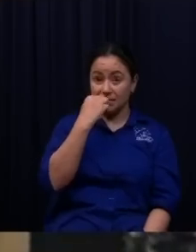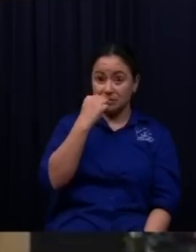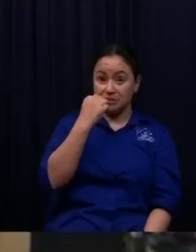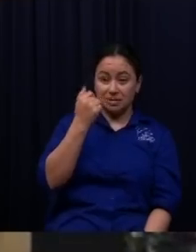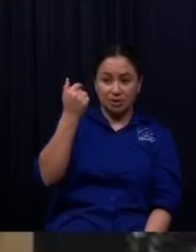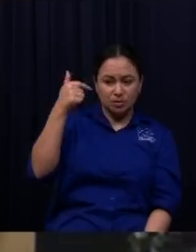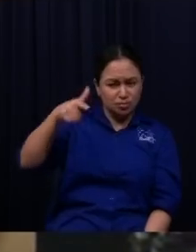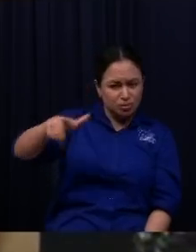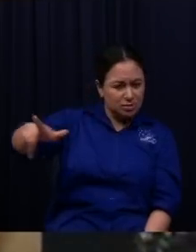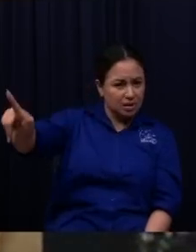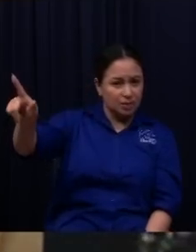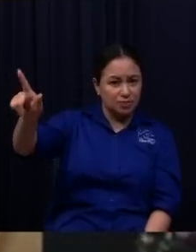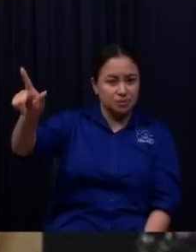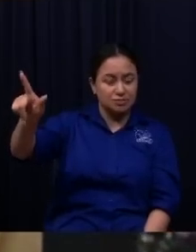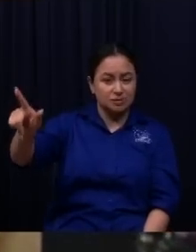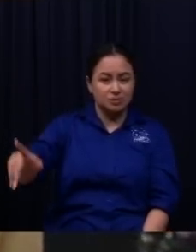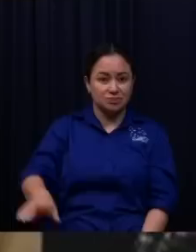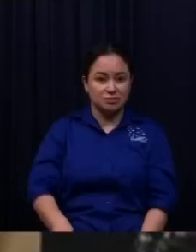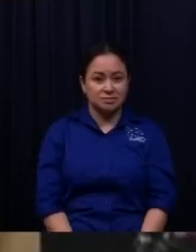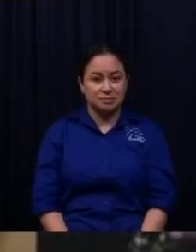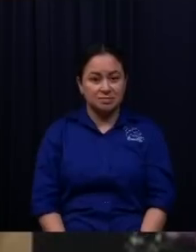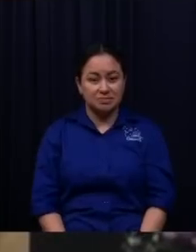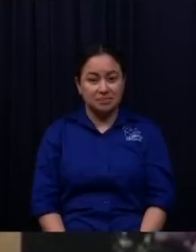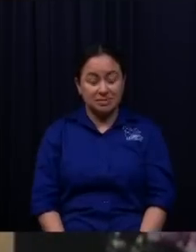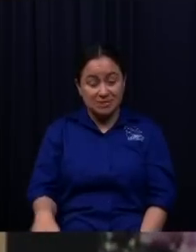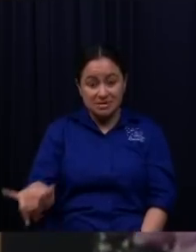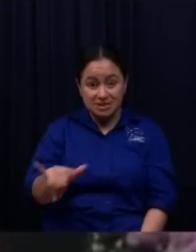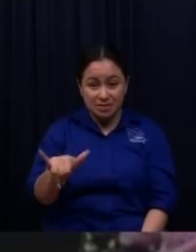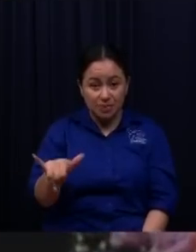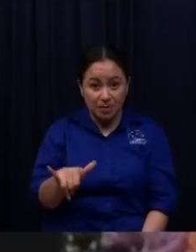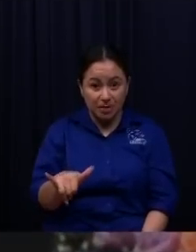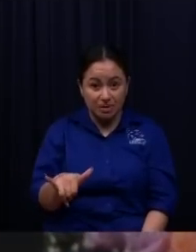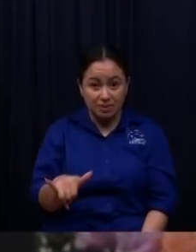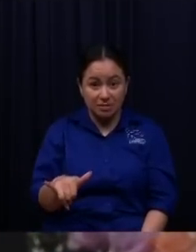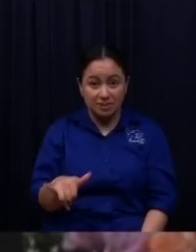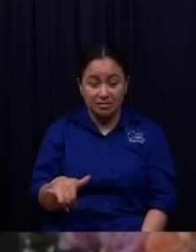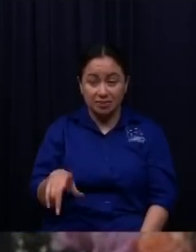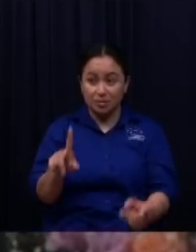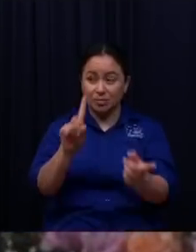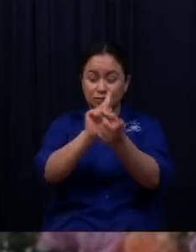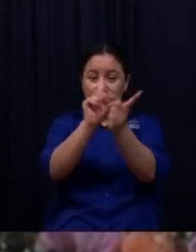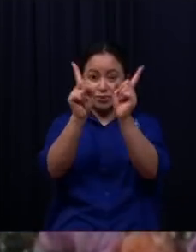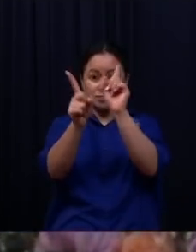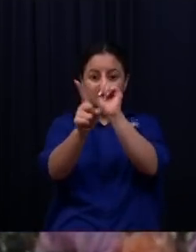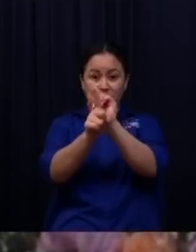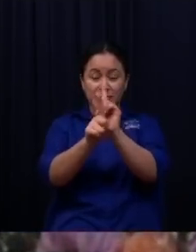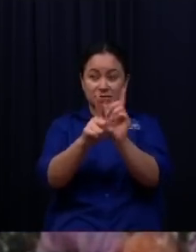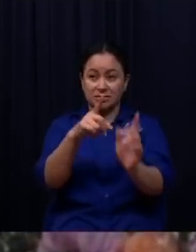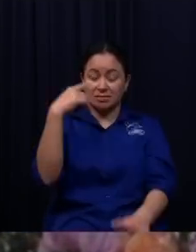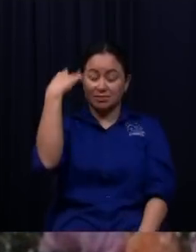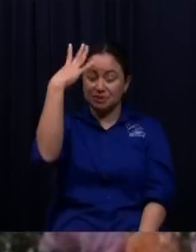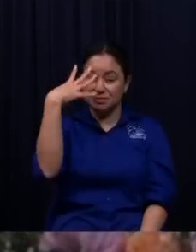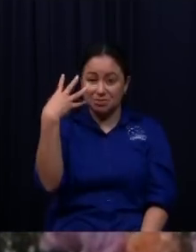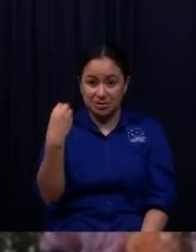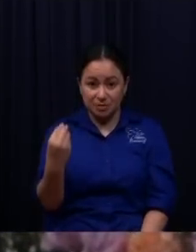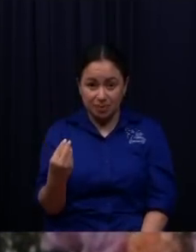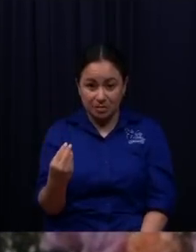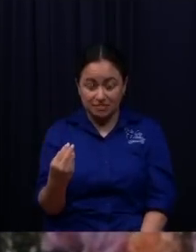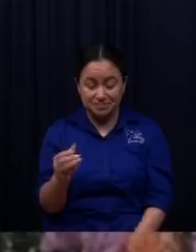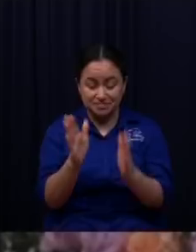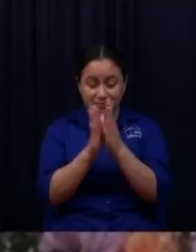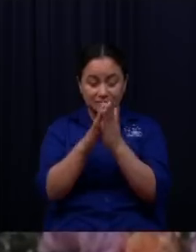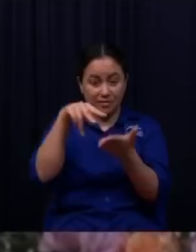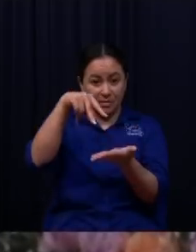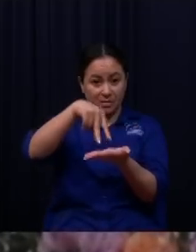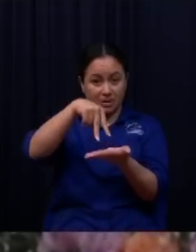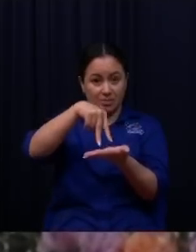lo convertimos en algo espiritual y Dios lo convierte en algo celestial. Amén, amén y amén. Ponte de pie y déjame ministrar la cena